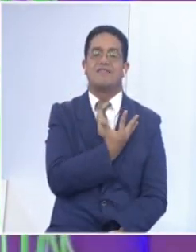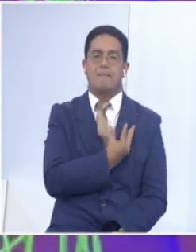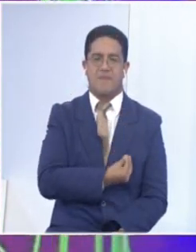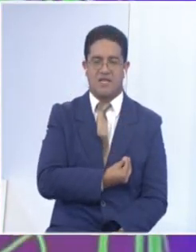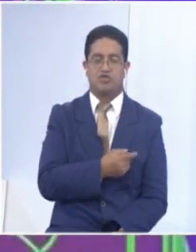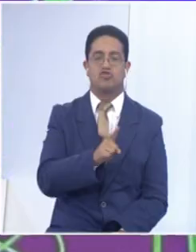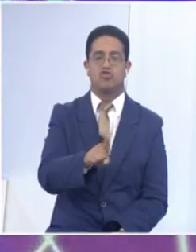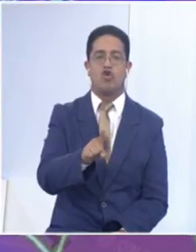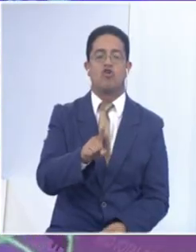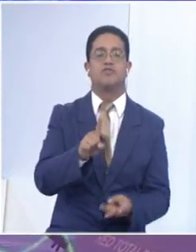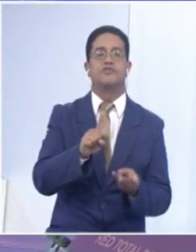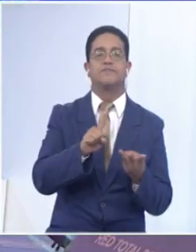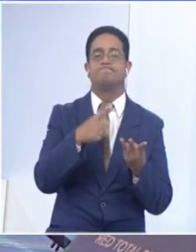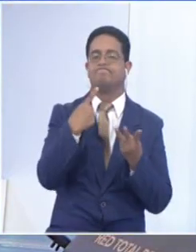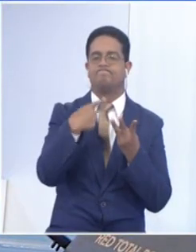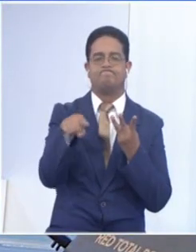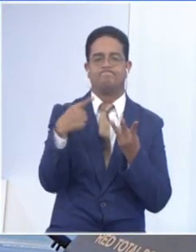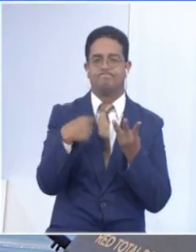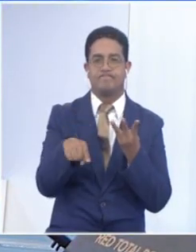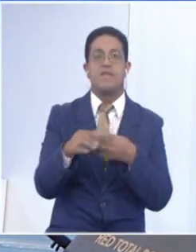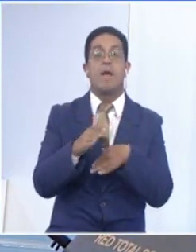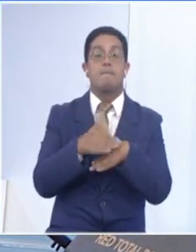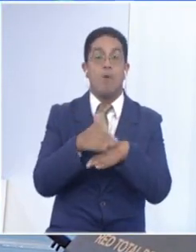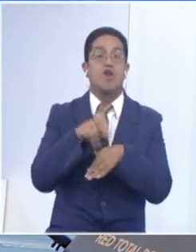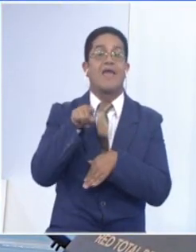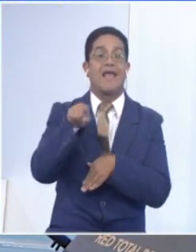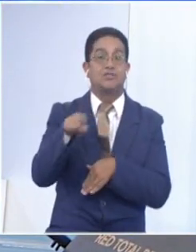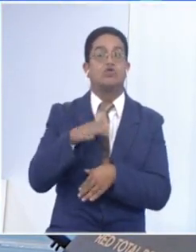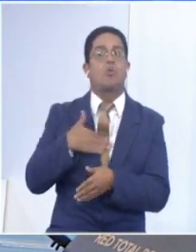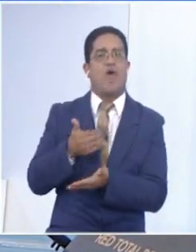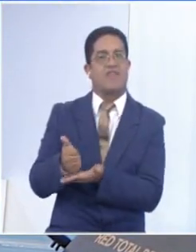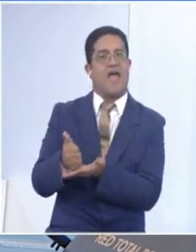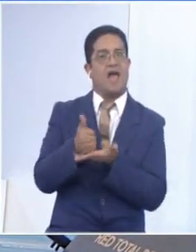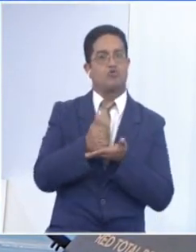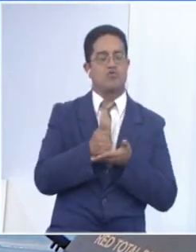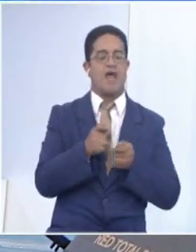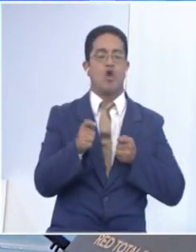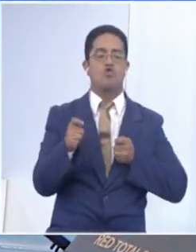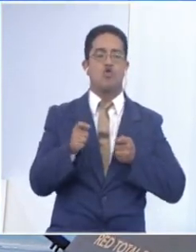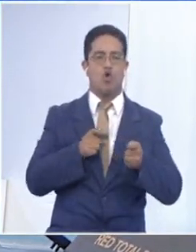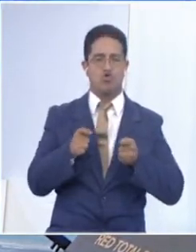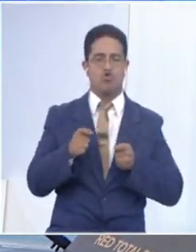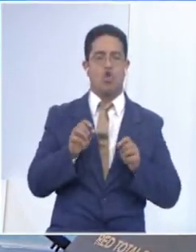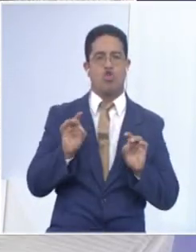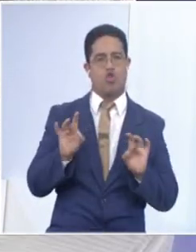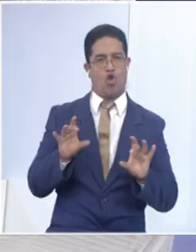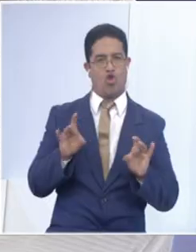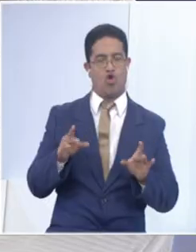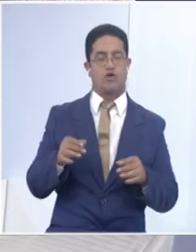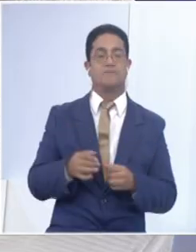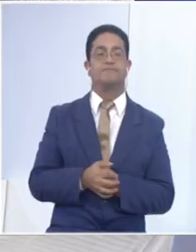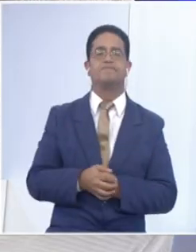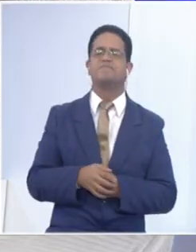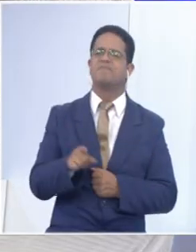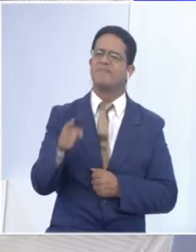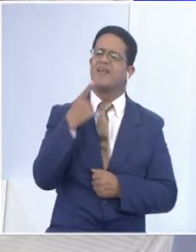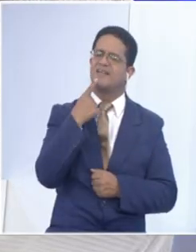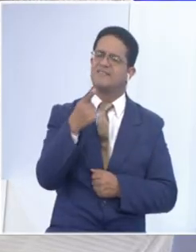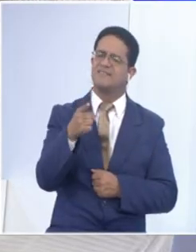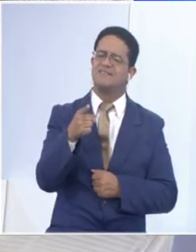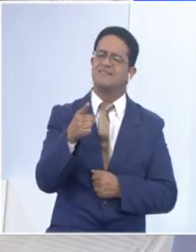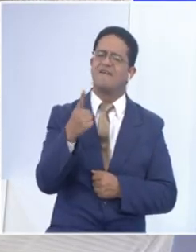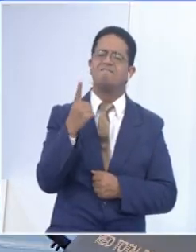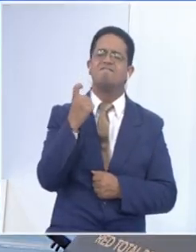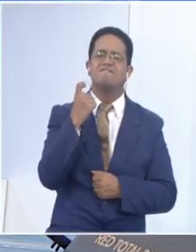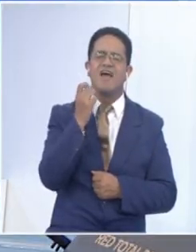antiepilépticos, incluso porque son los que pueden modular a nivel neuronal. Nos habla sobre la falta de sueño en la